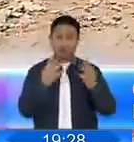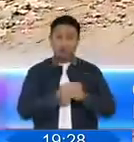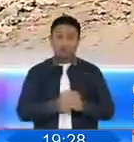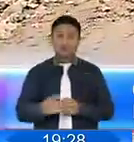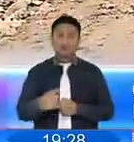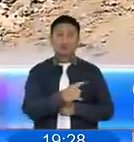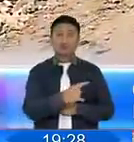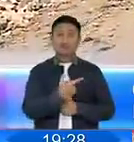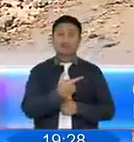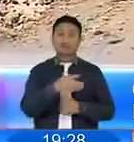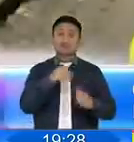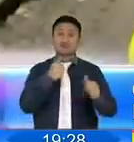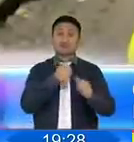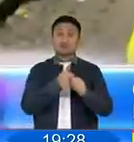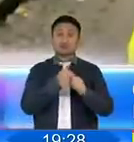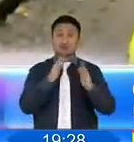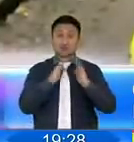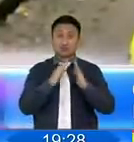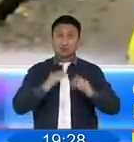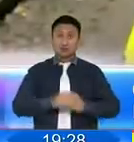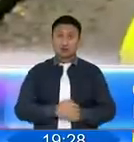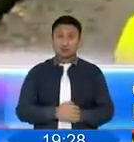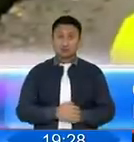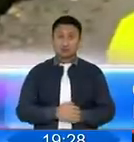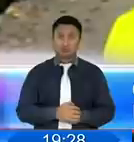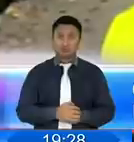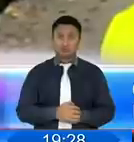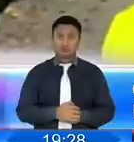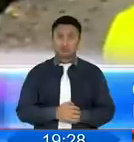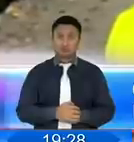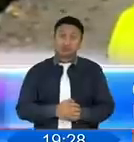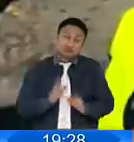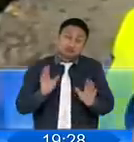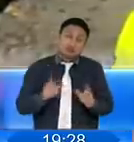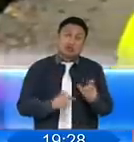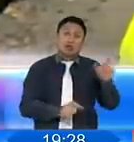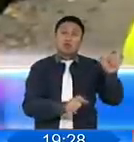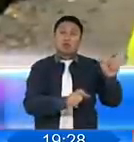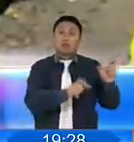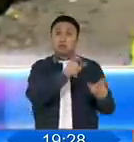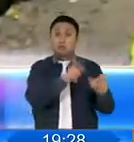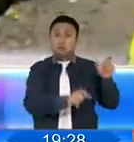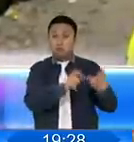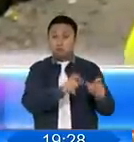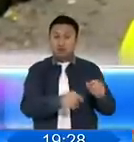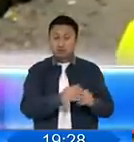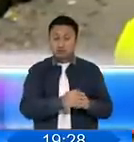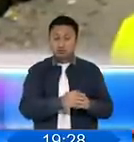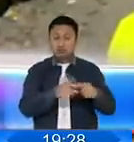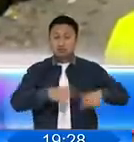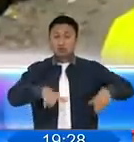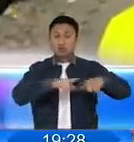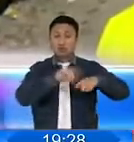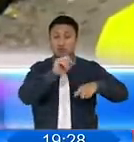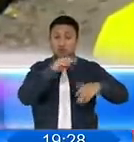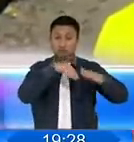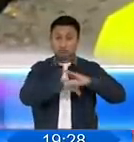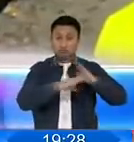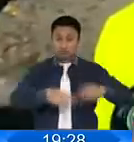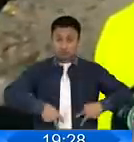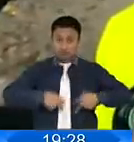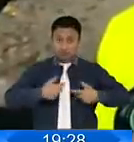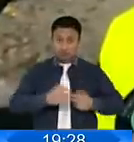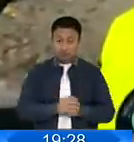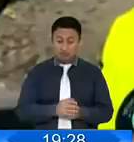su casa. Aparentemente son personas que vivían en un mismo sitio, pero que tenían algún